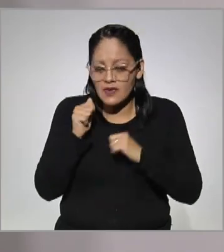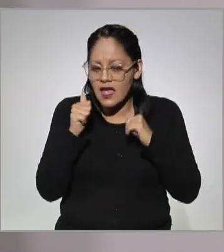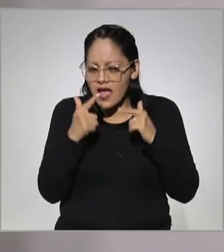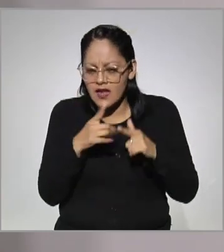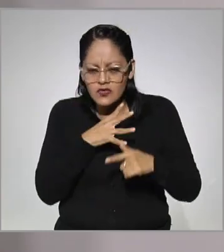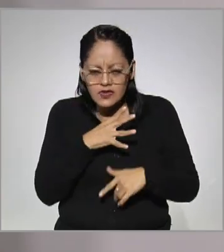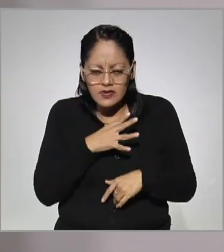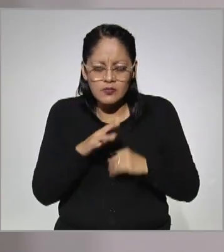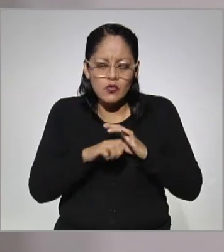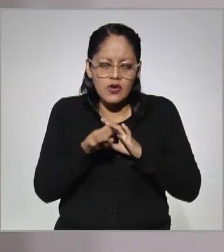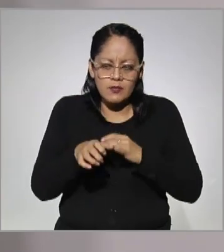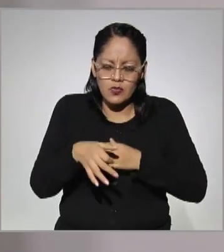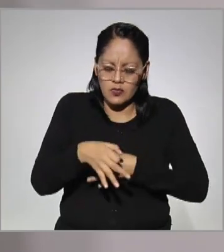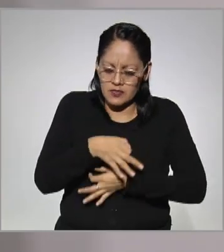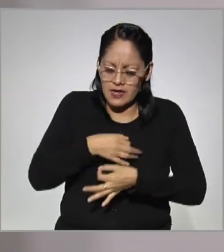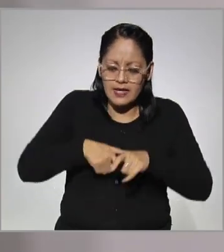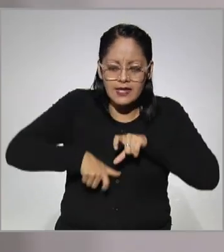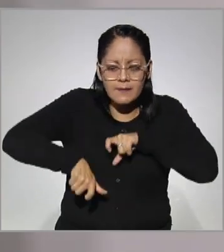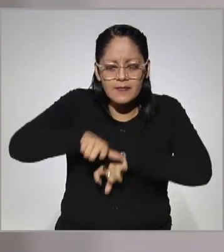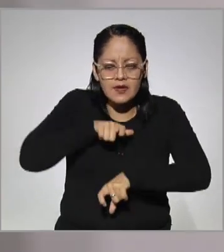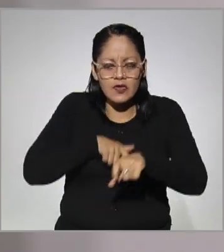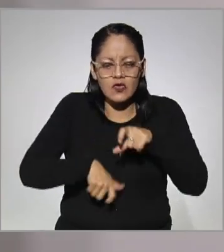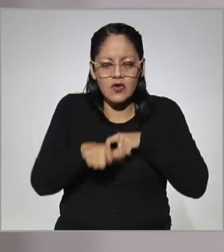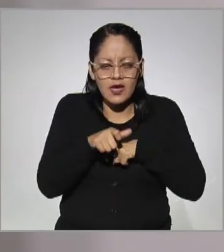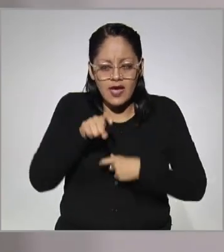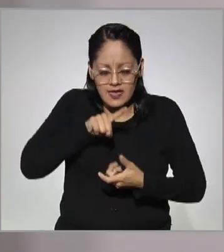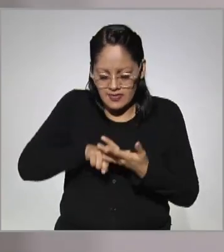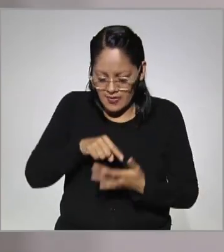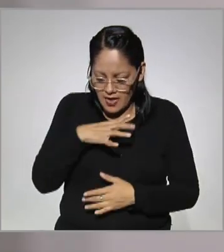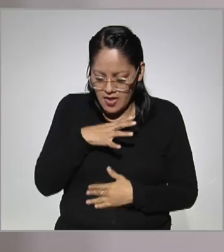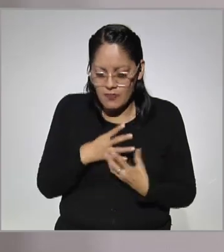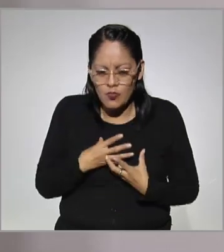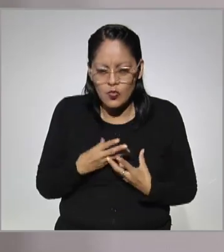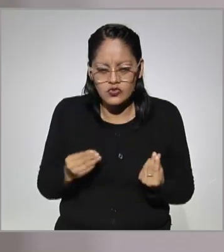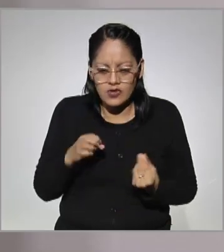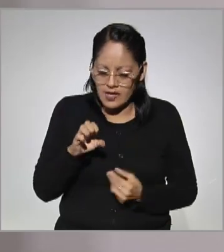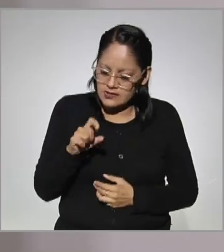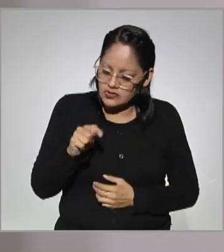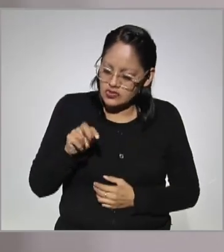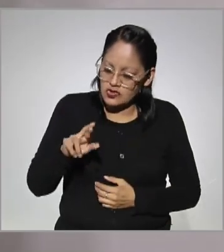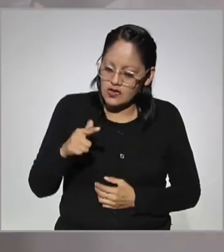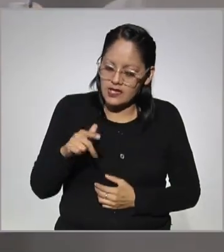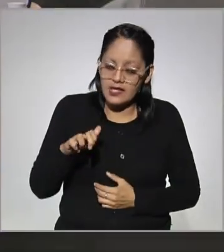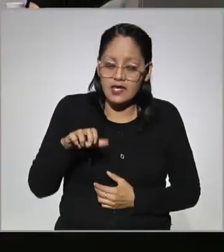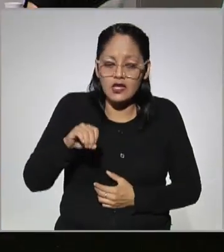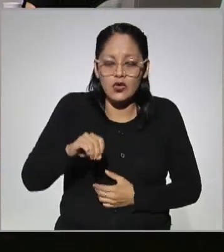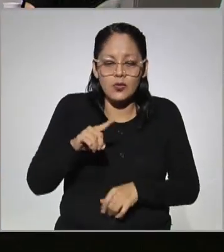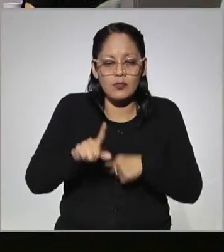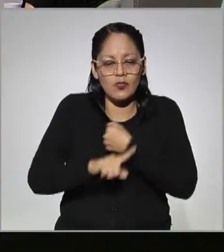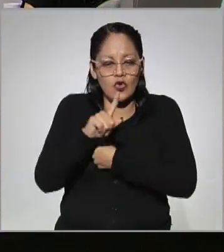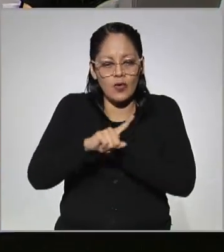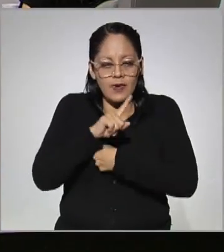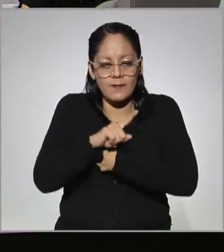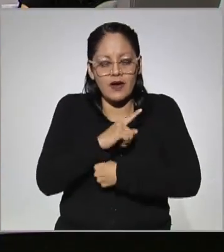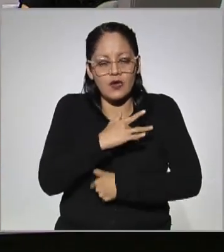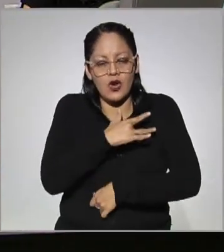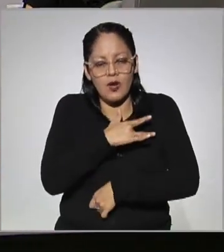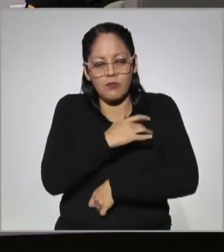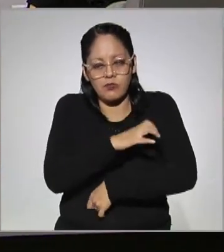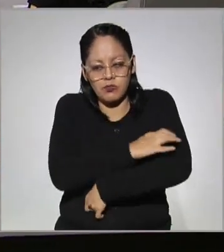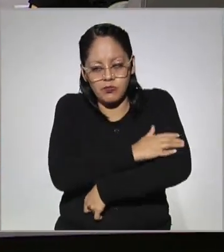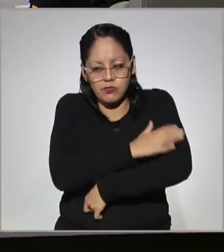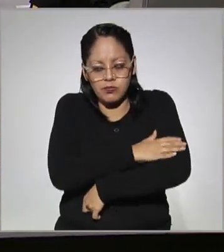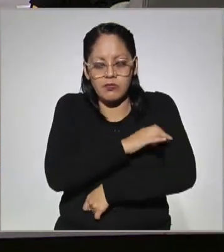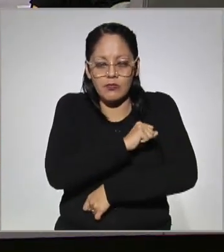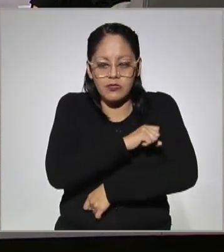cosas, hormonalmente hablando, hay muchísimo estrógeno en la grasa que tiene que ver con problemas cardiovasculares y todo eso. Creo que ya tuvieron